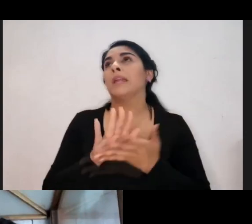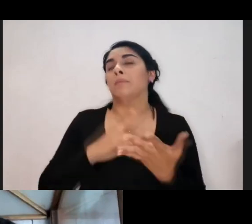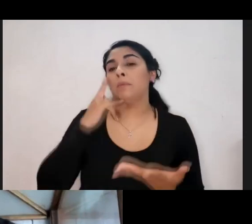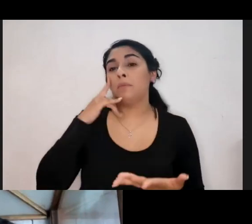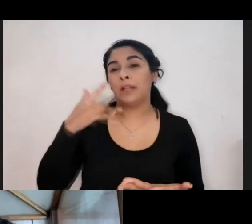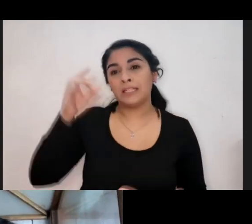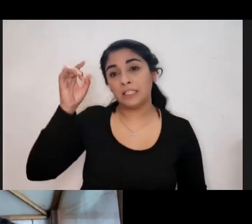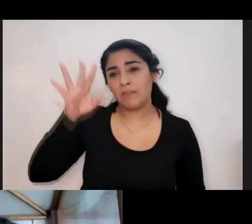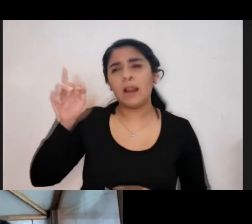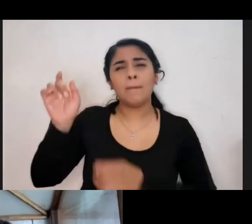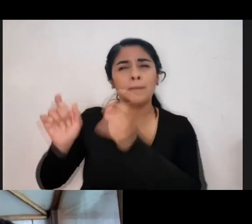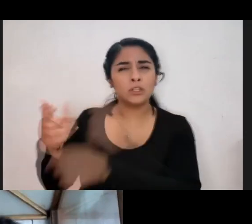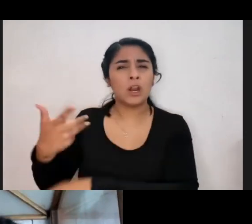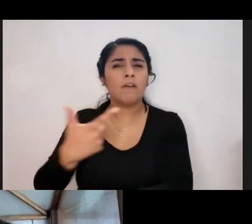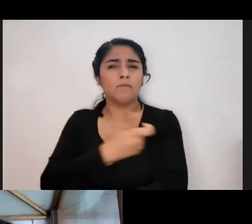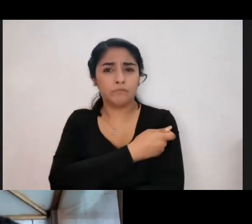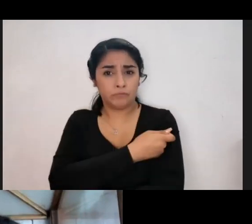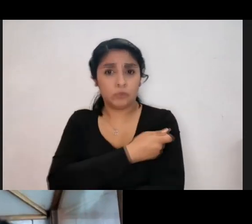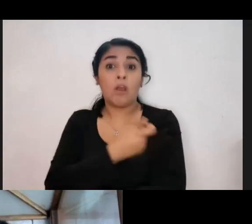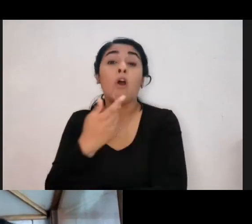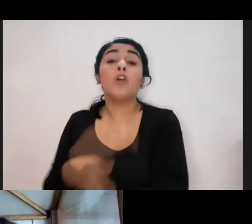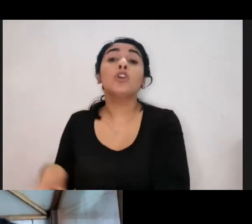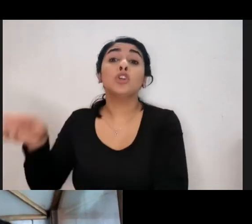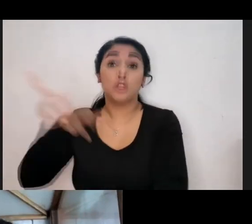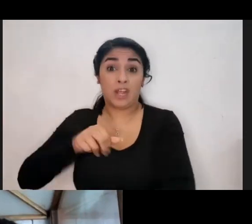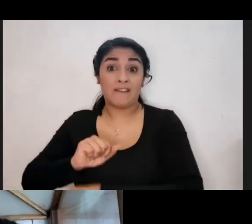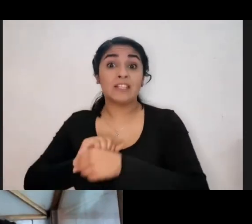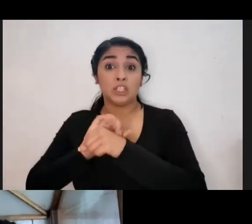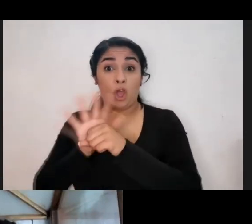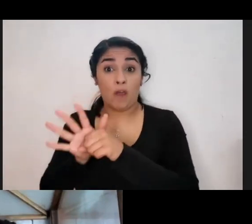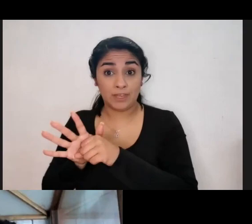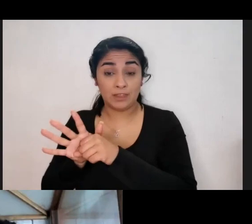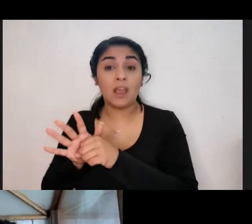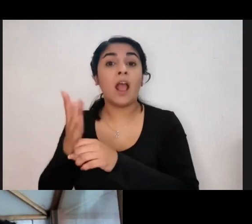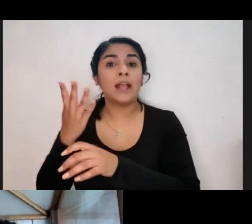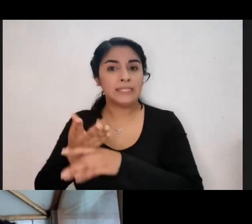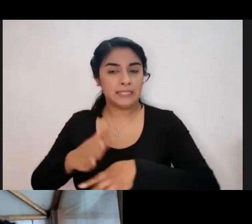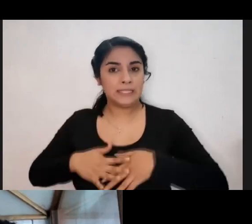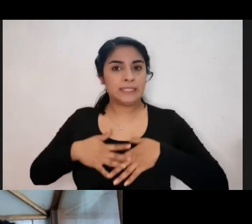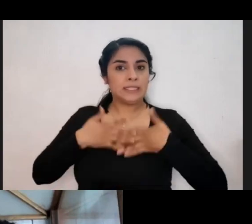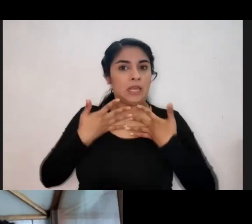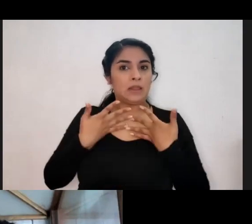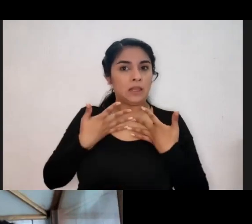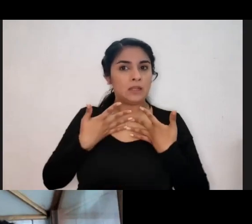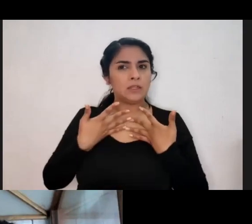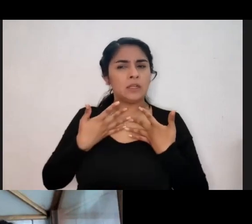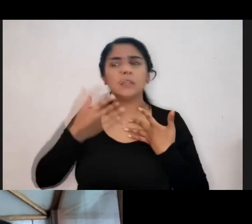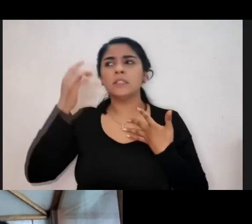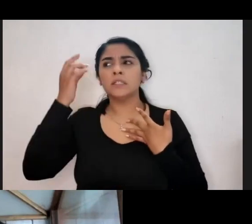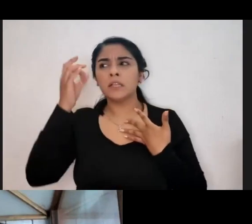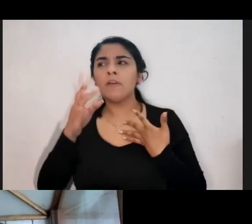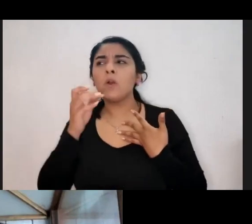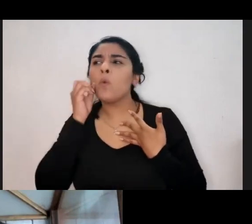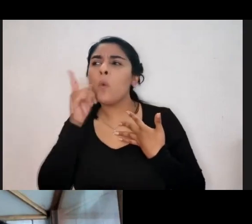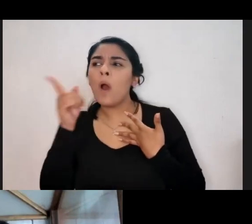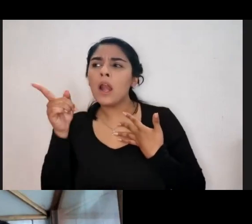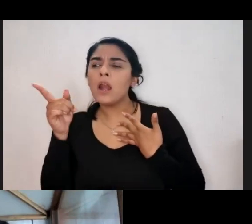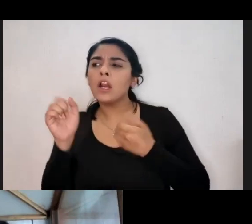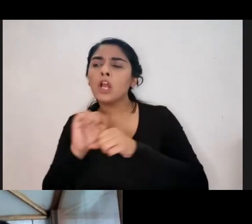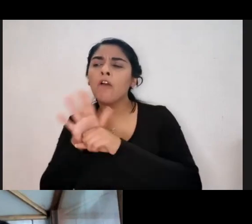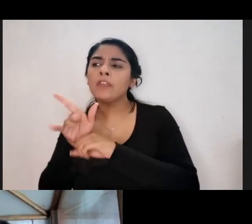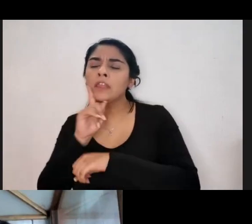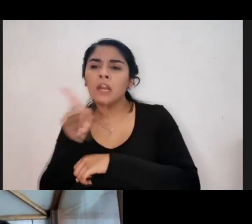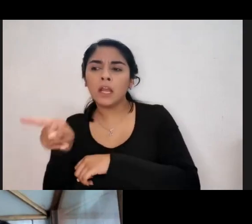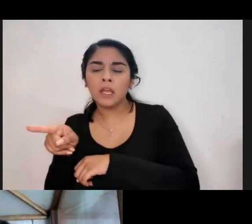vacunadas y se han reinfectado, con síntomas, saber qué variante la infectó. Porque eso nos